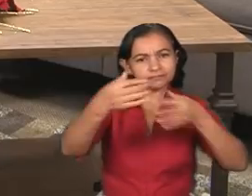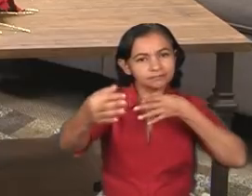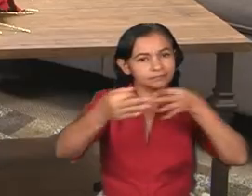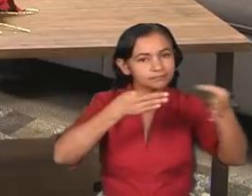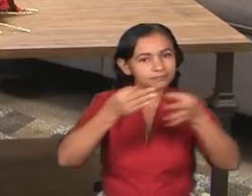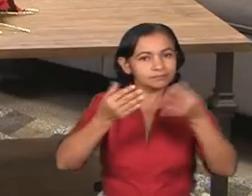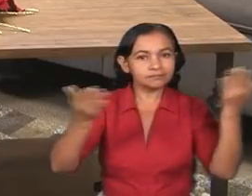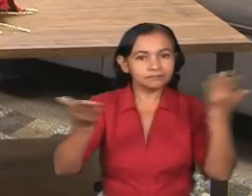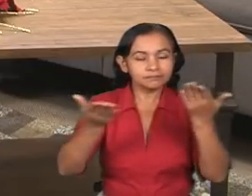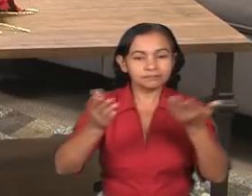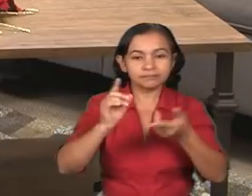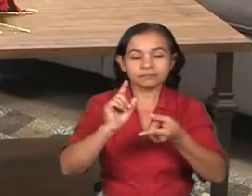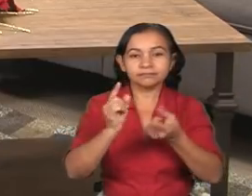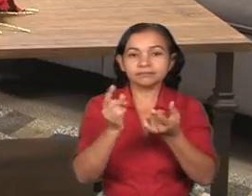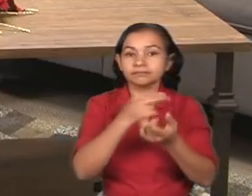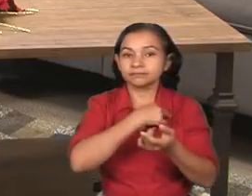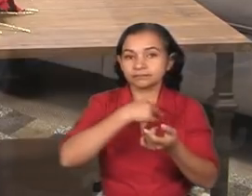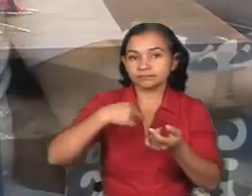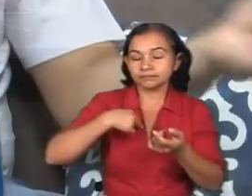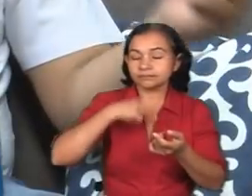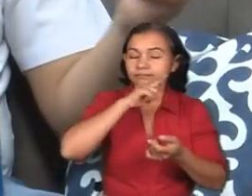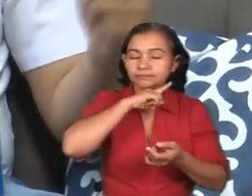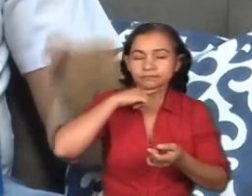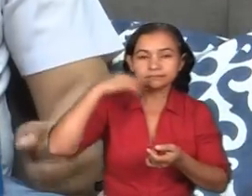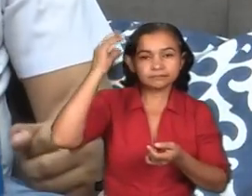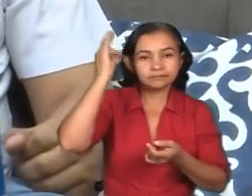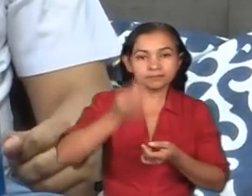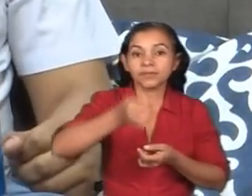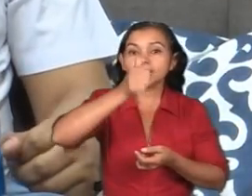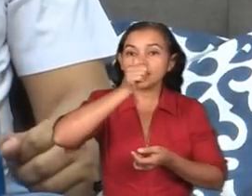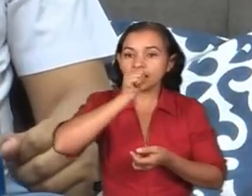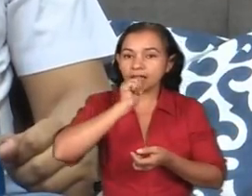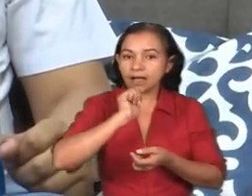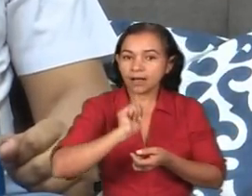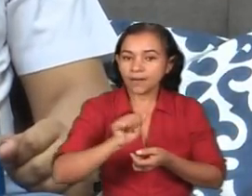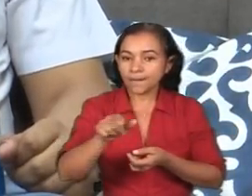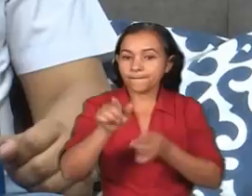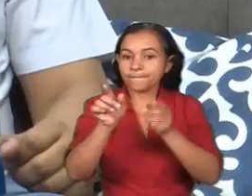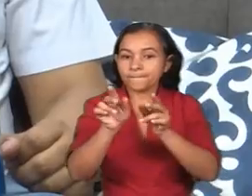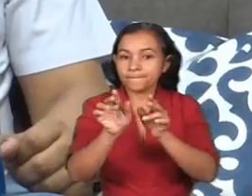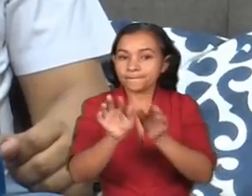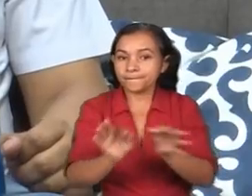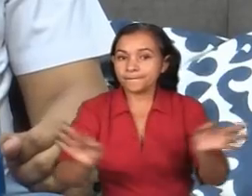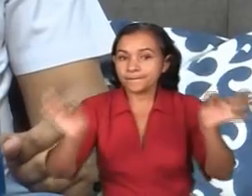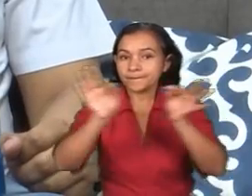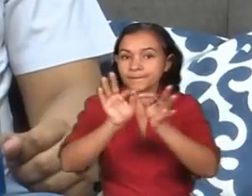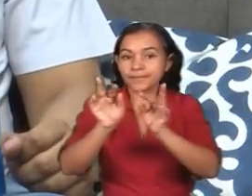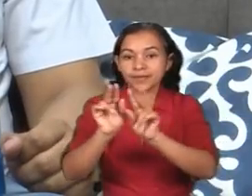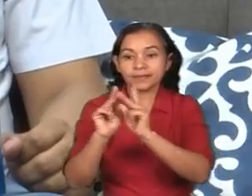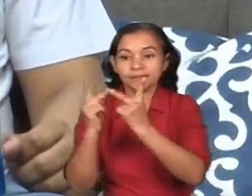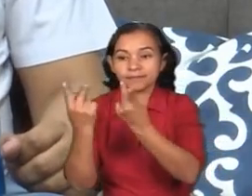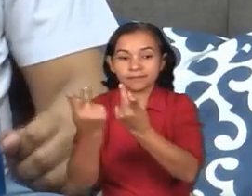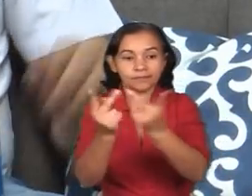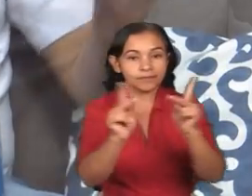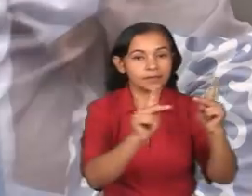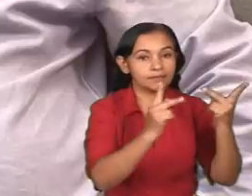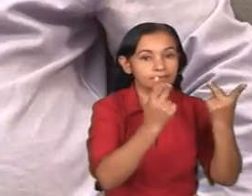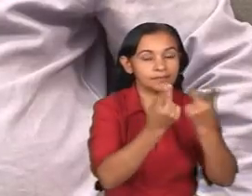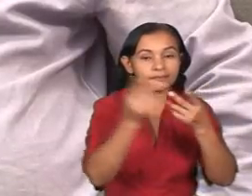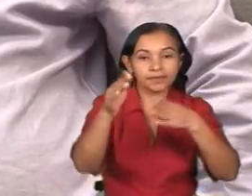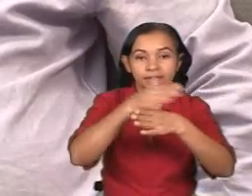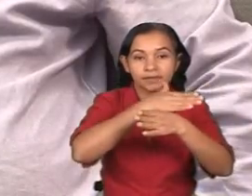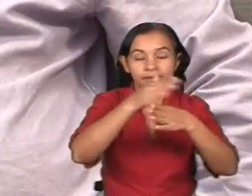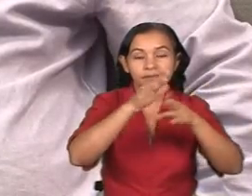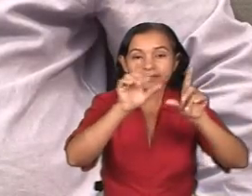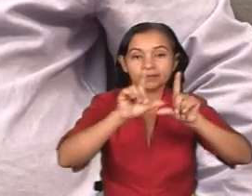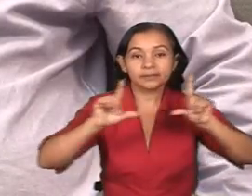implica transportar y garantizar el servicio de agua potable, en principio a las poblaciones y después a los centros urbanos. Y si pudiésemos